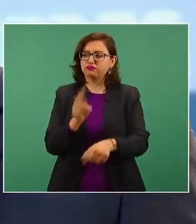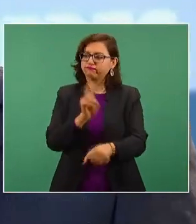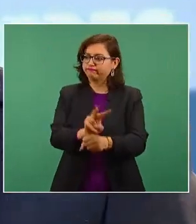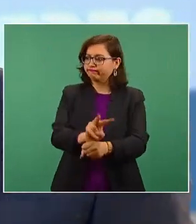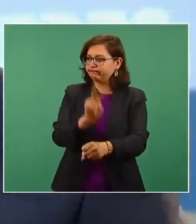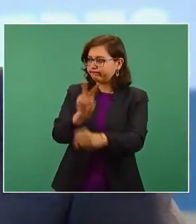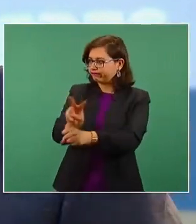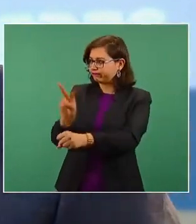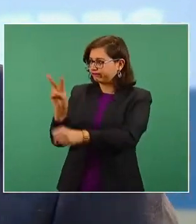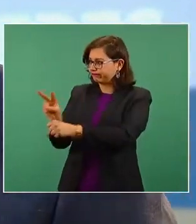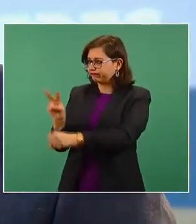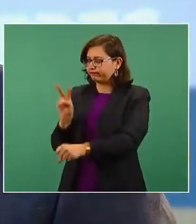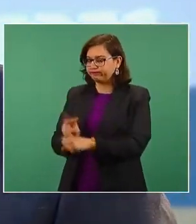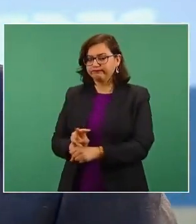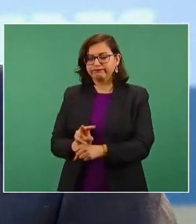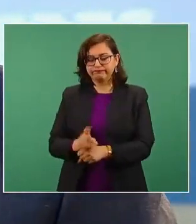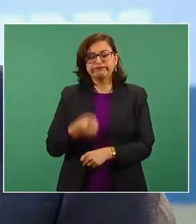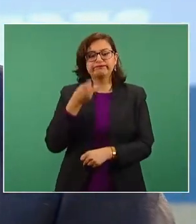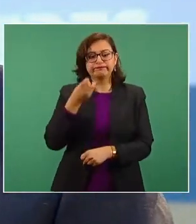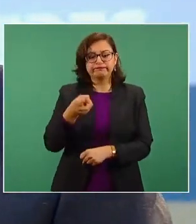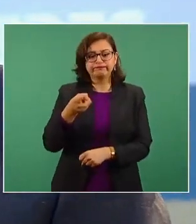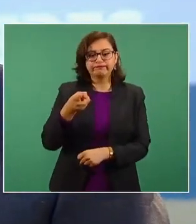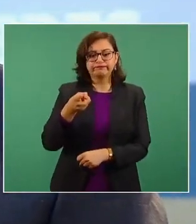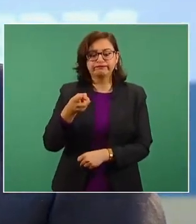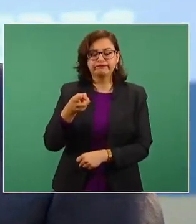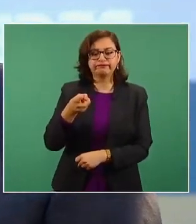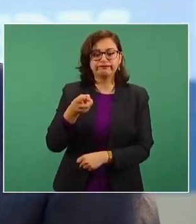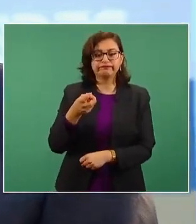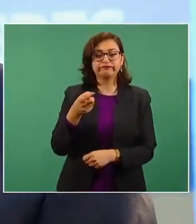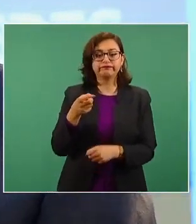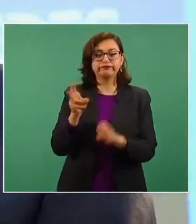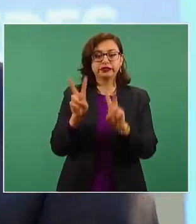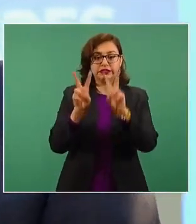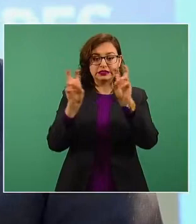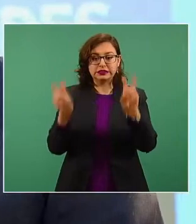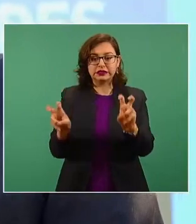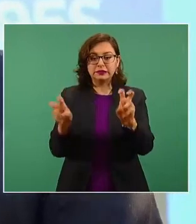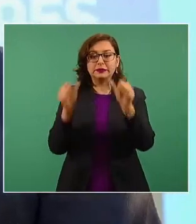estamos dándole atención especial a este tema